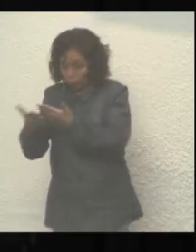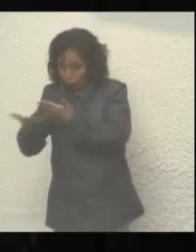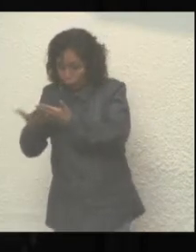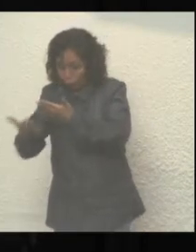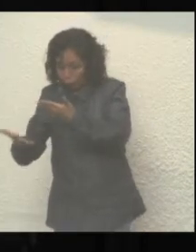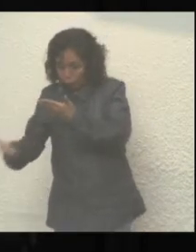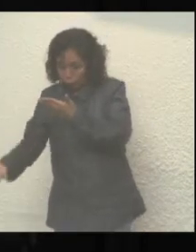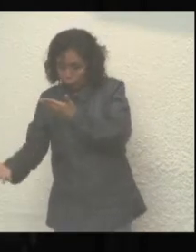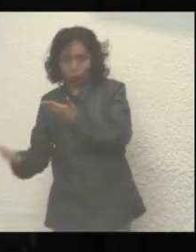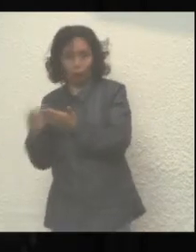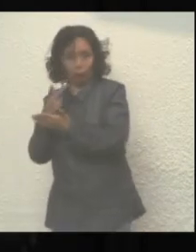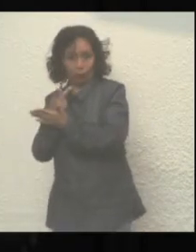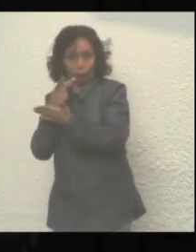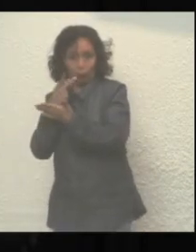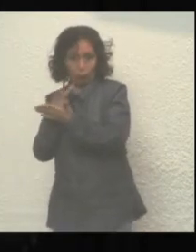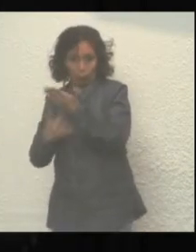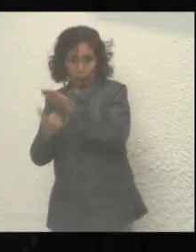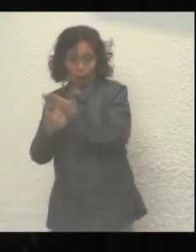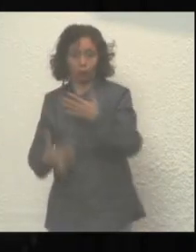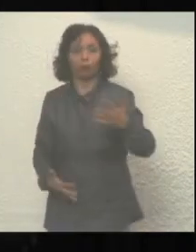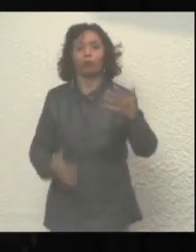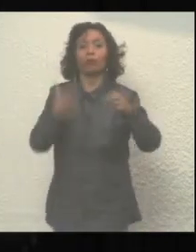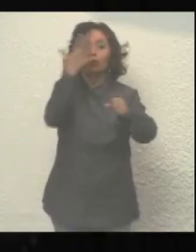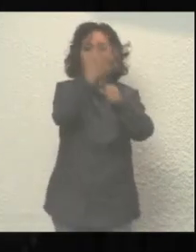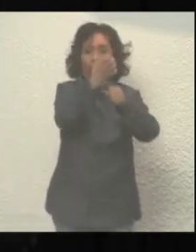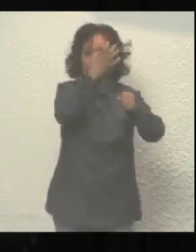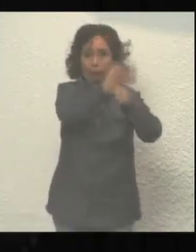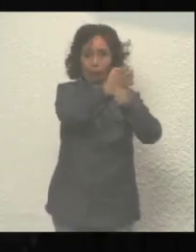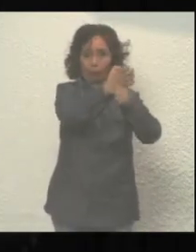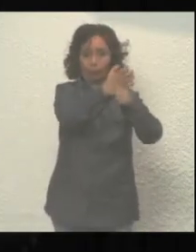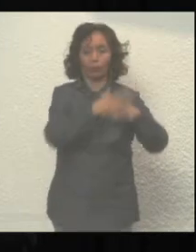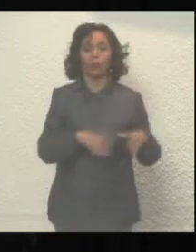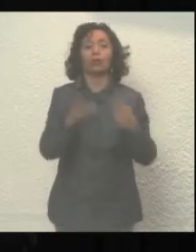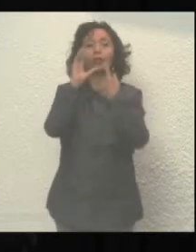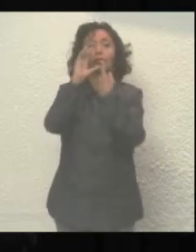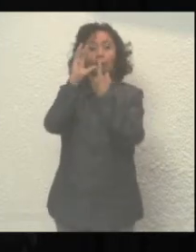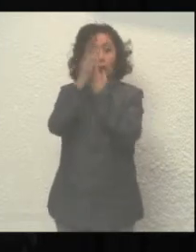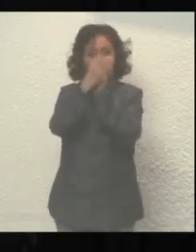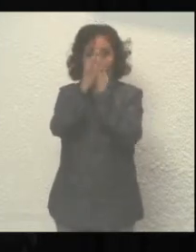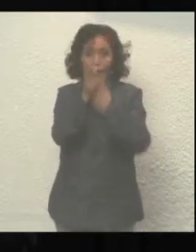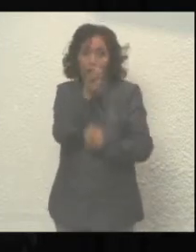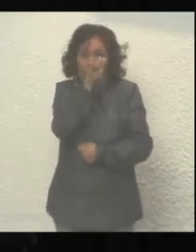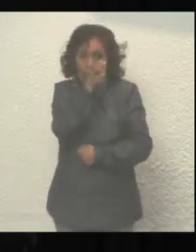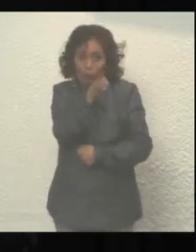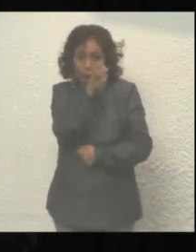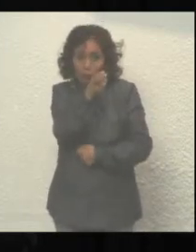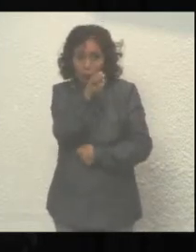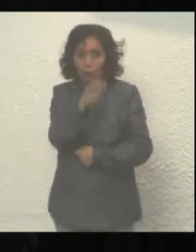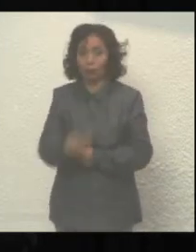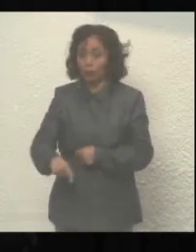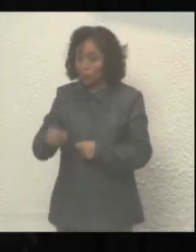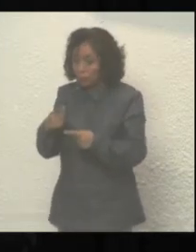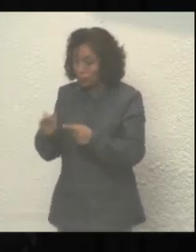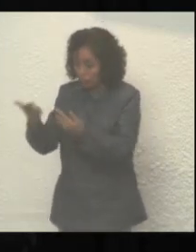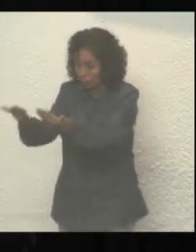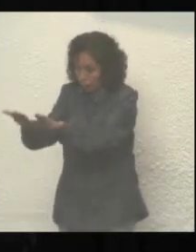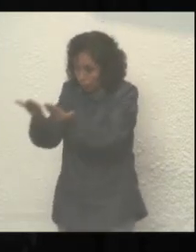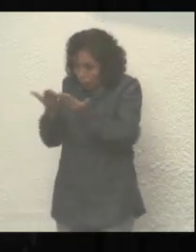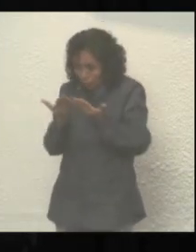propuesta. Quinto, en caso de que la comisión dictaminadora determine que las personas